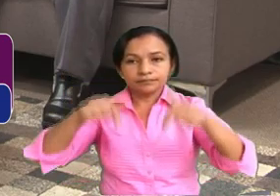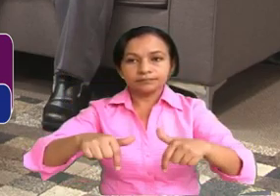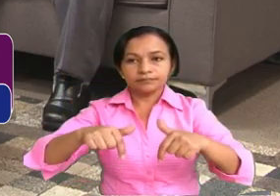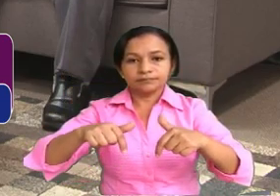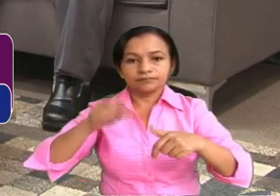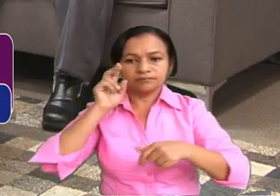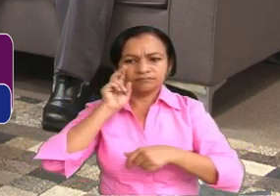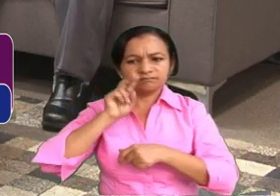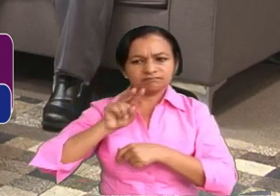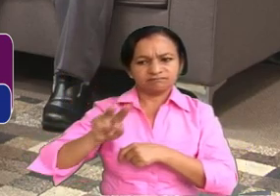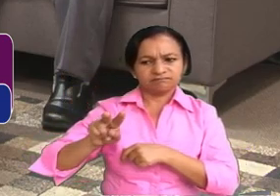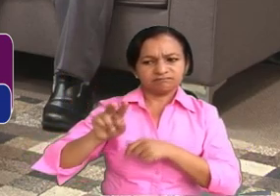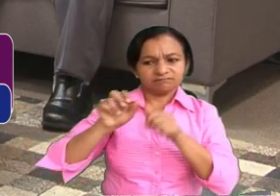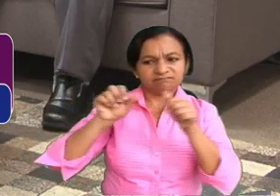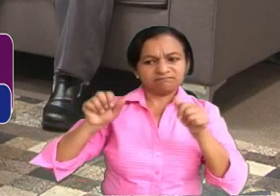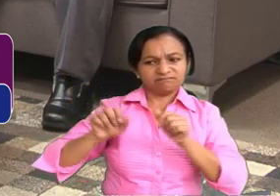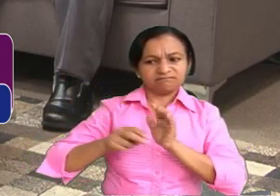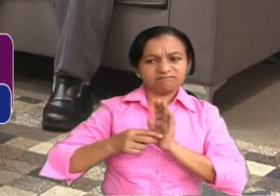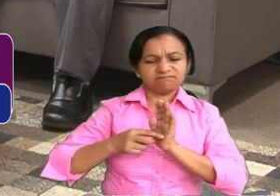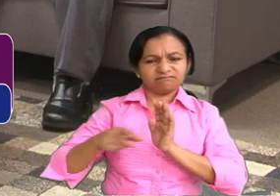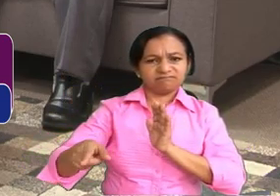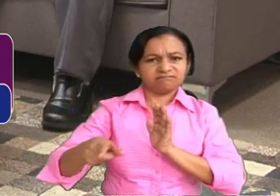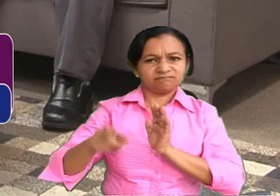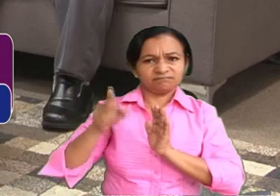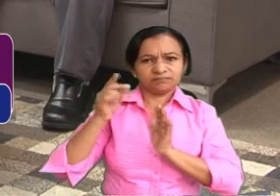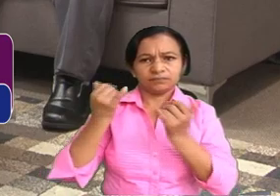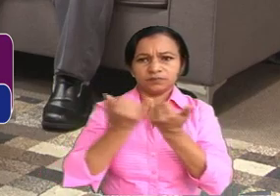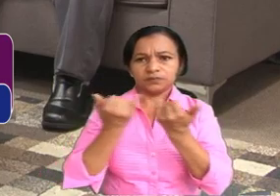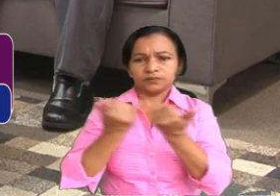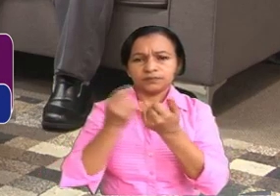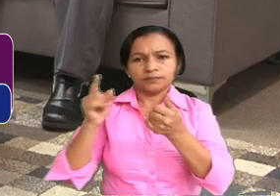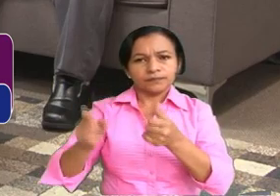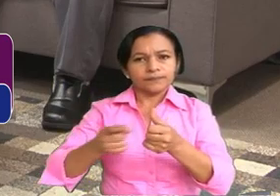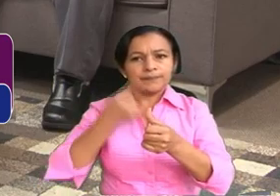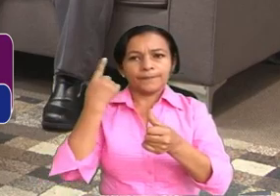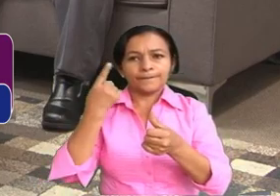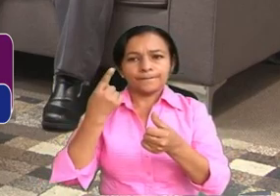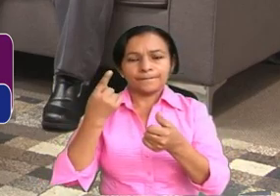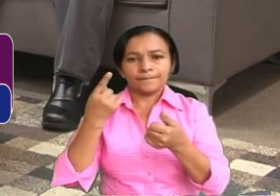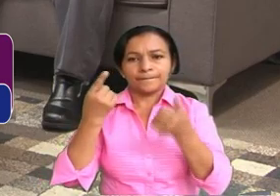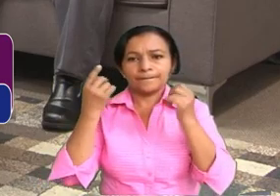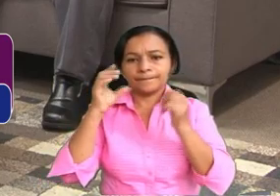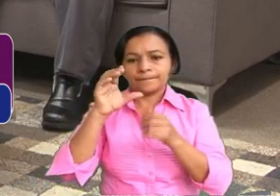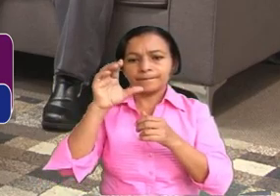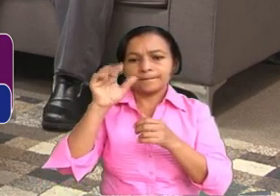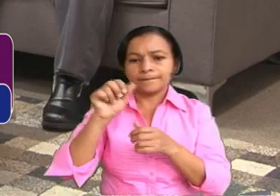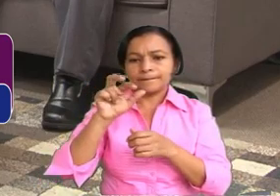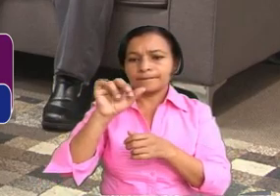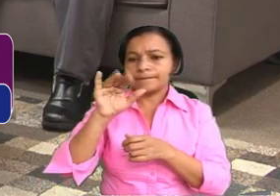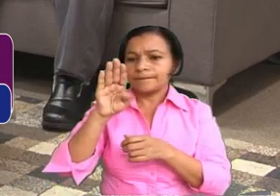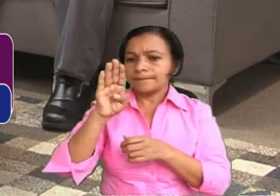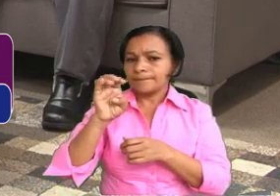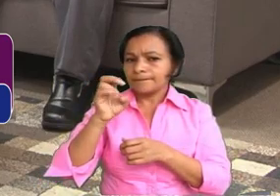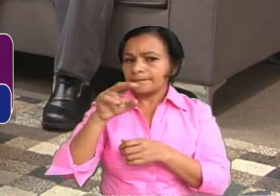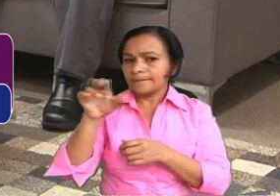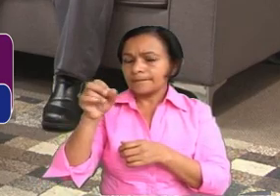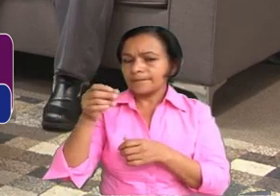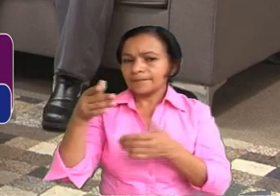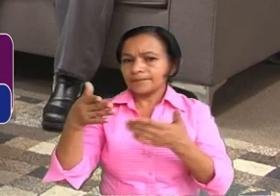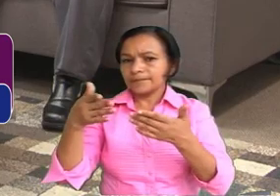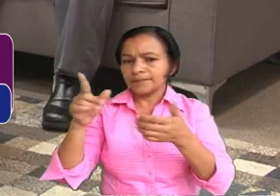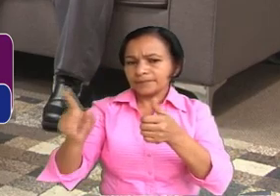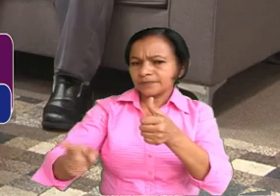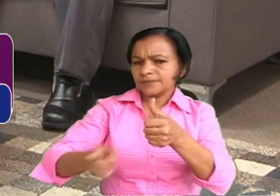los miraban como animal raro. Y los primeros caribeños que vinieron aquí rompieron esa barrera,